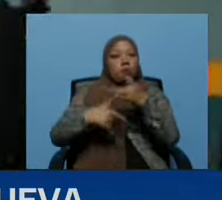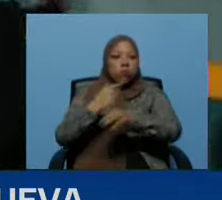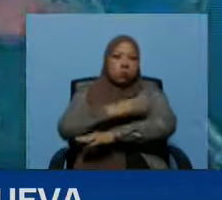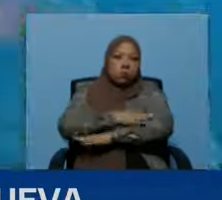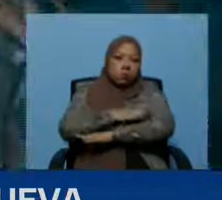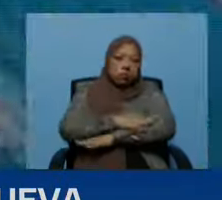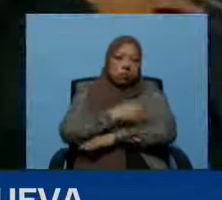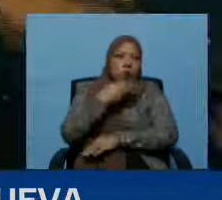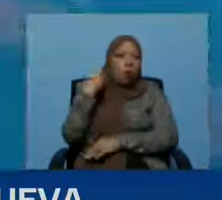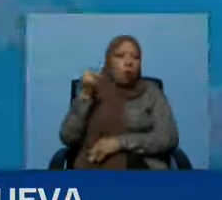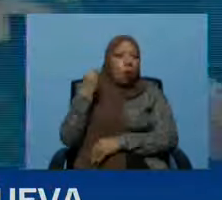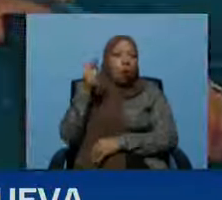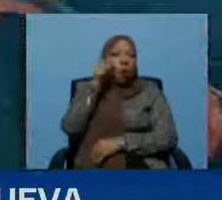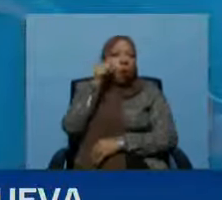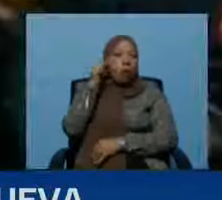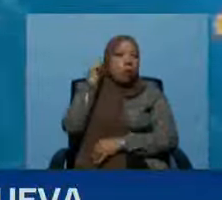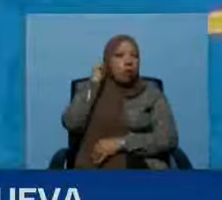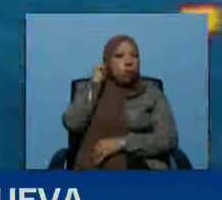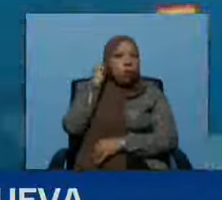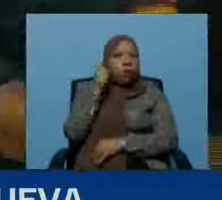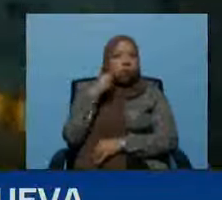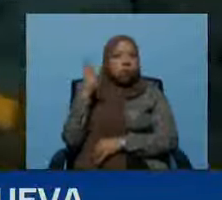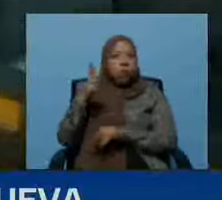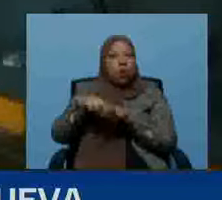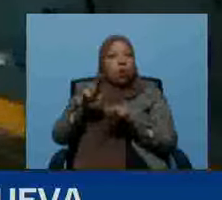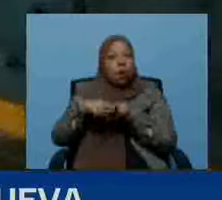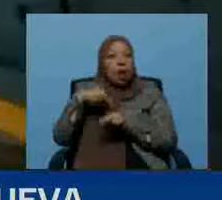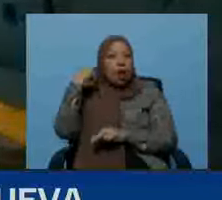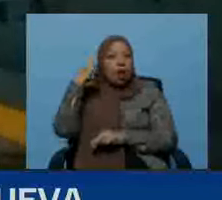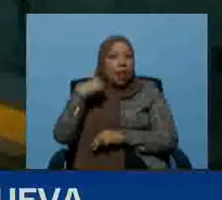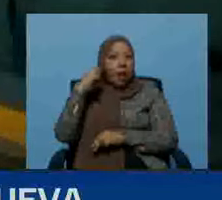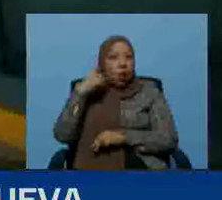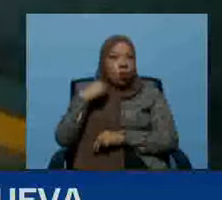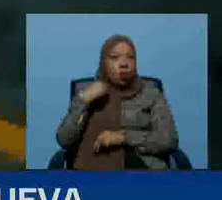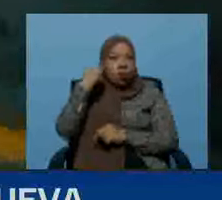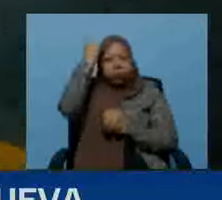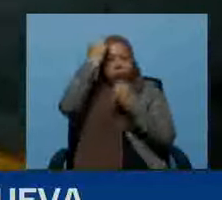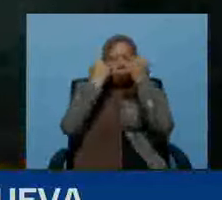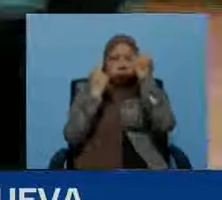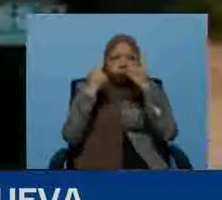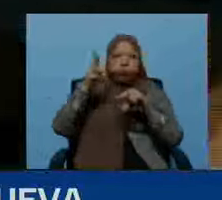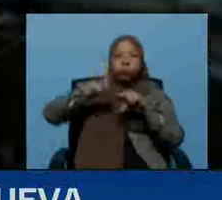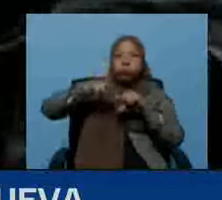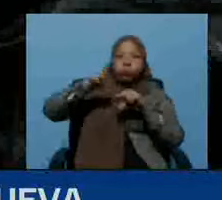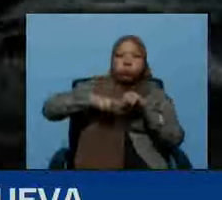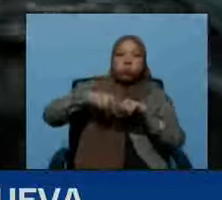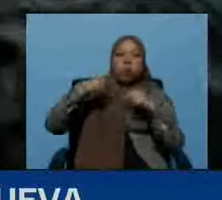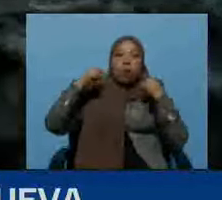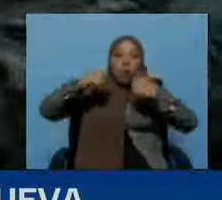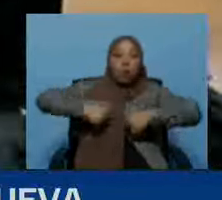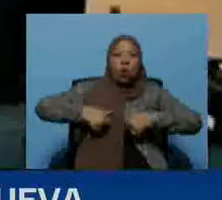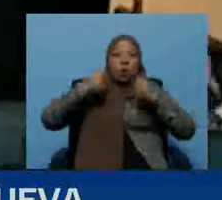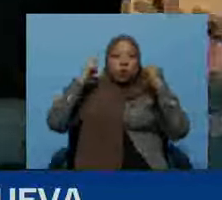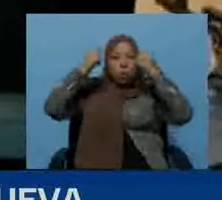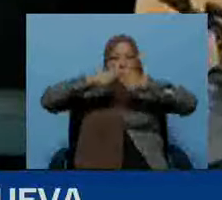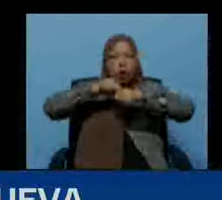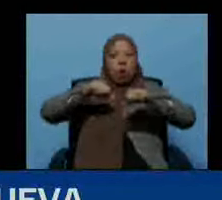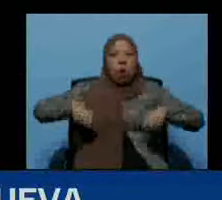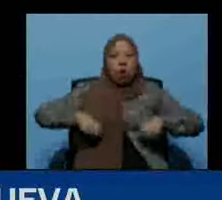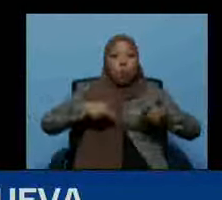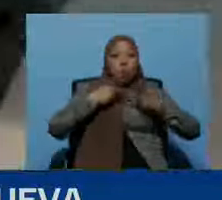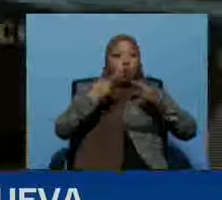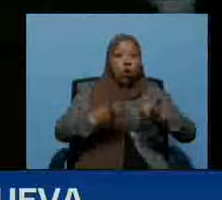de los hombres y mujeres de negro, centinela permanente de nuestra patria, quienes con voluntad